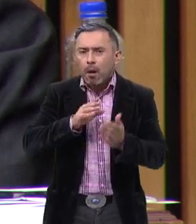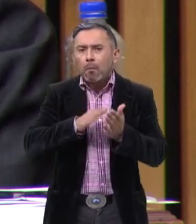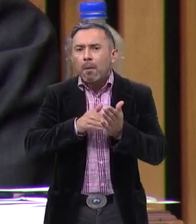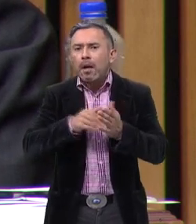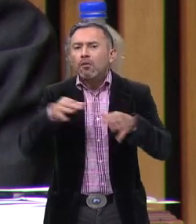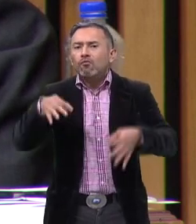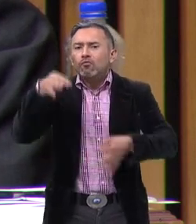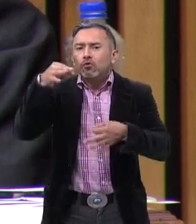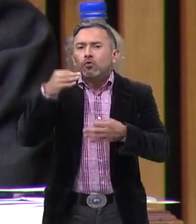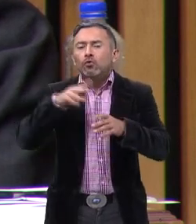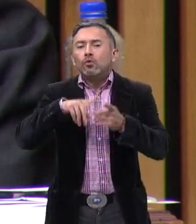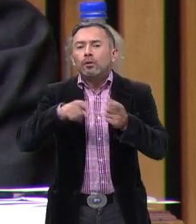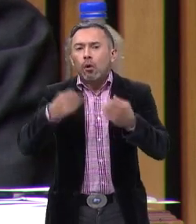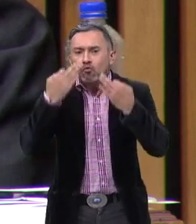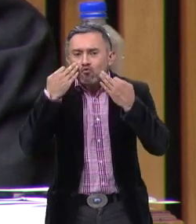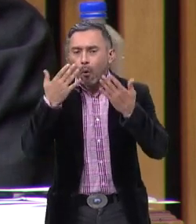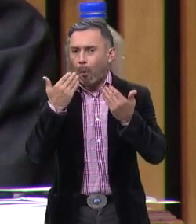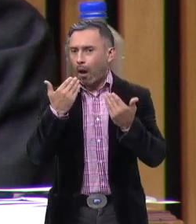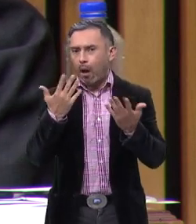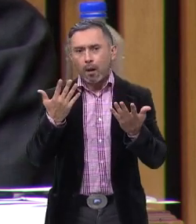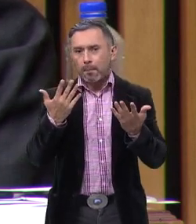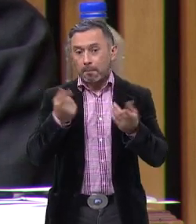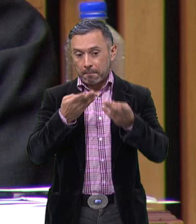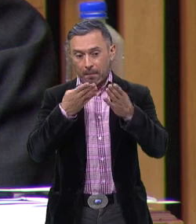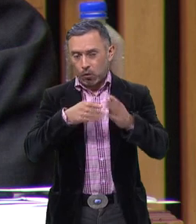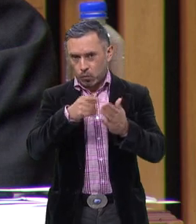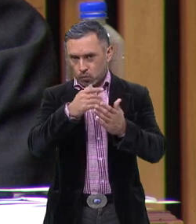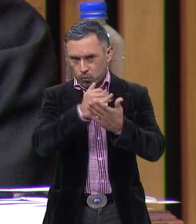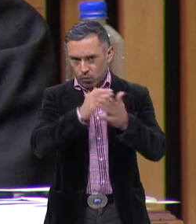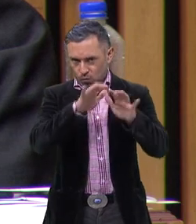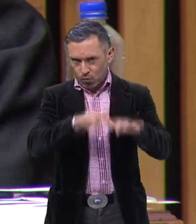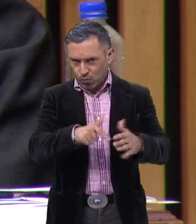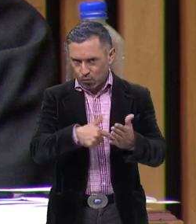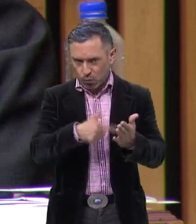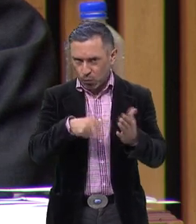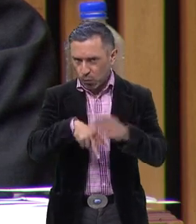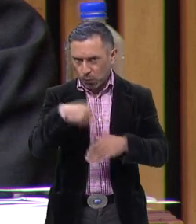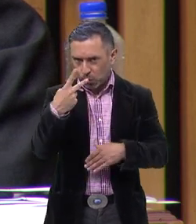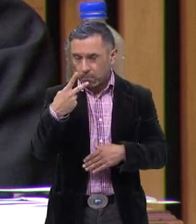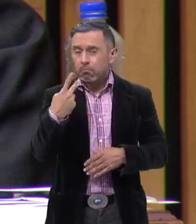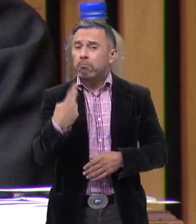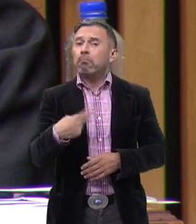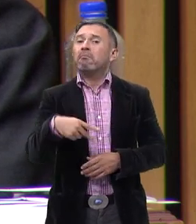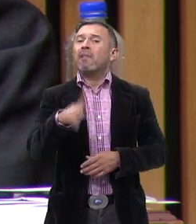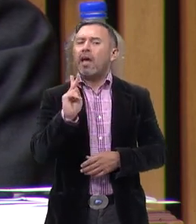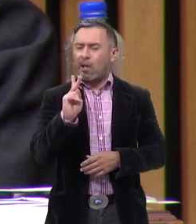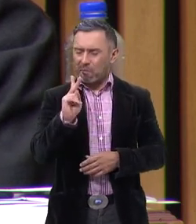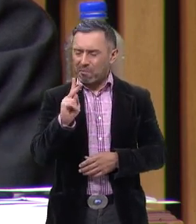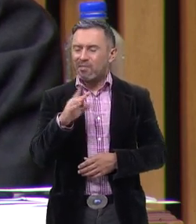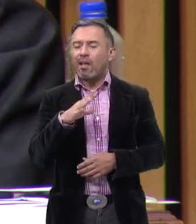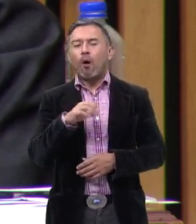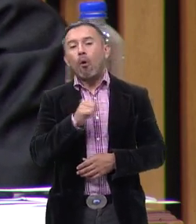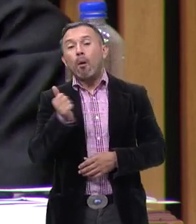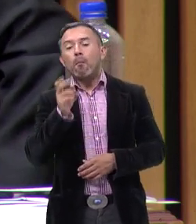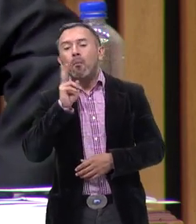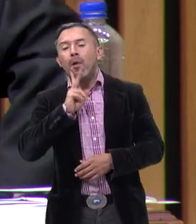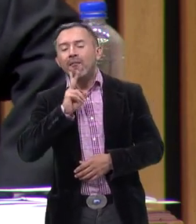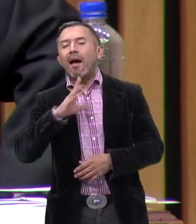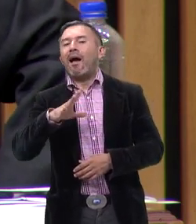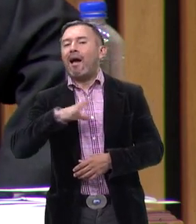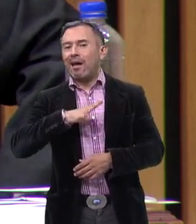en el sector bancario Pero lo que sí hay es la prueba de cómo el dinero